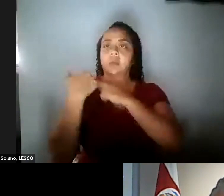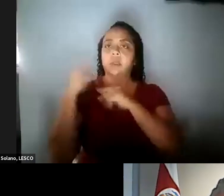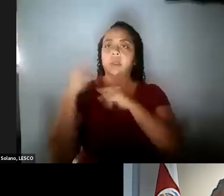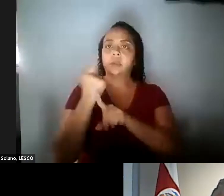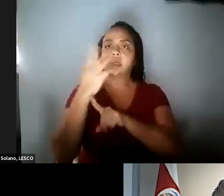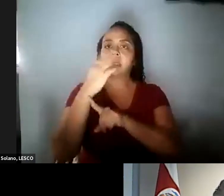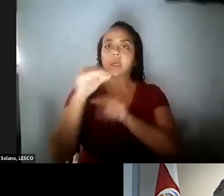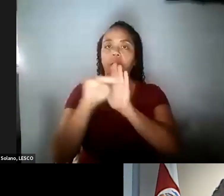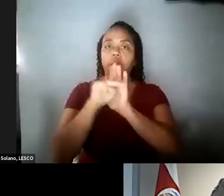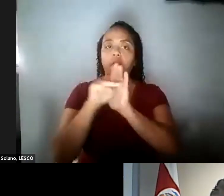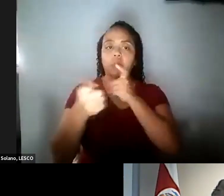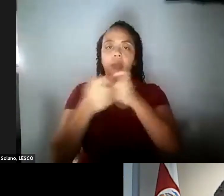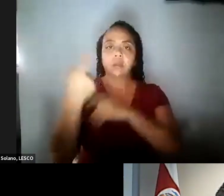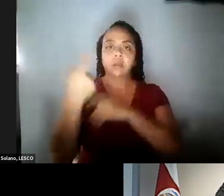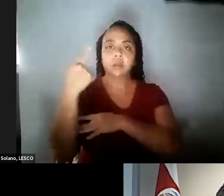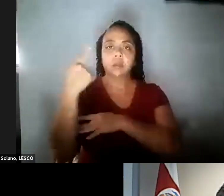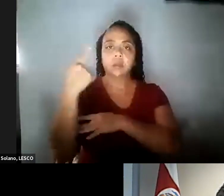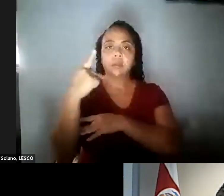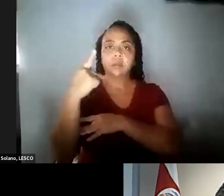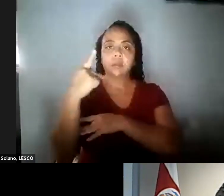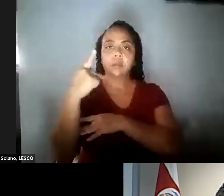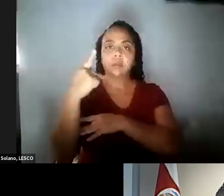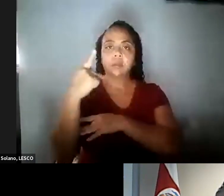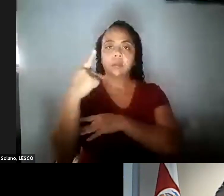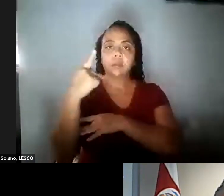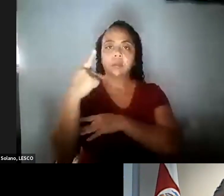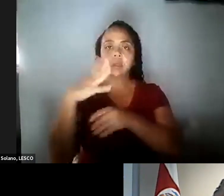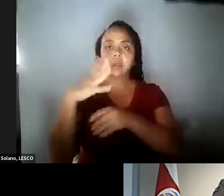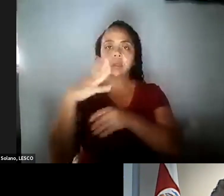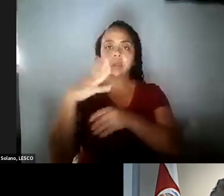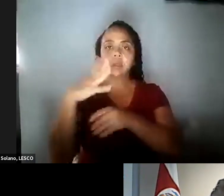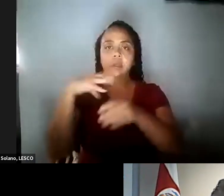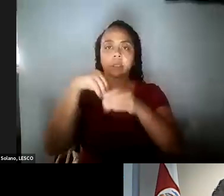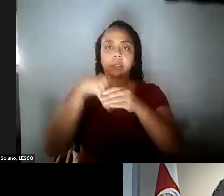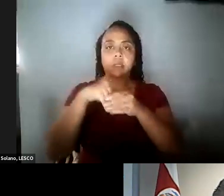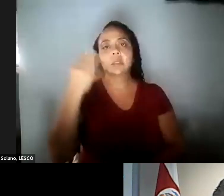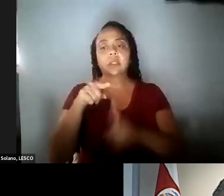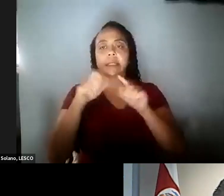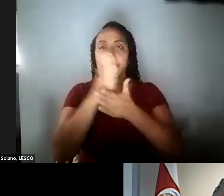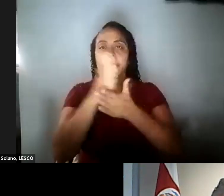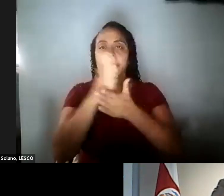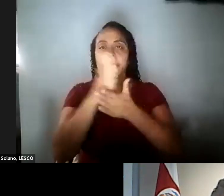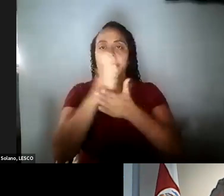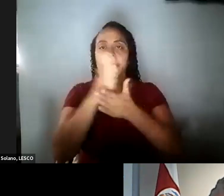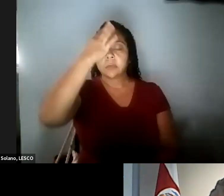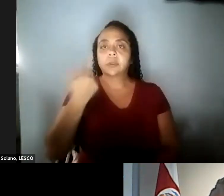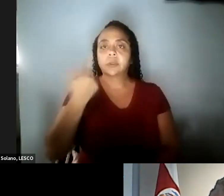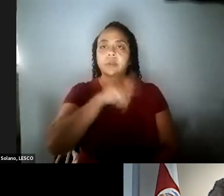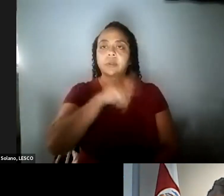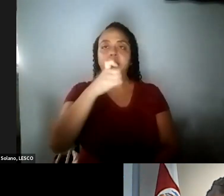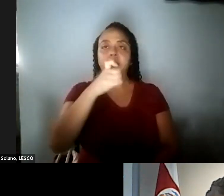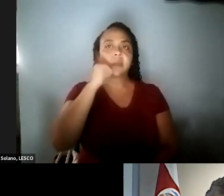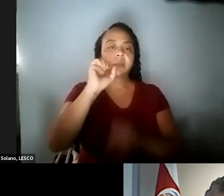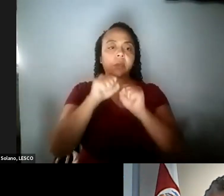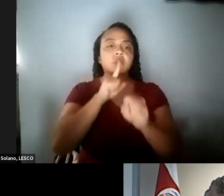modelo de gestión de los riesgos internos y externos desde el ámbito privado y creo que es uno de los elementos que vamos a requerir para poder llegar